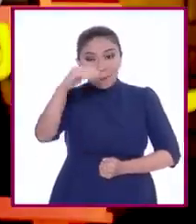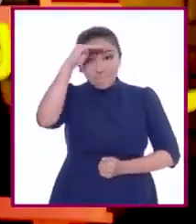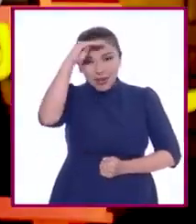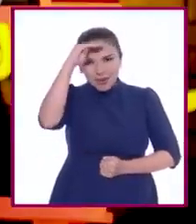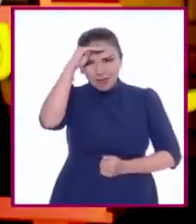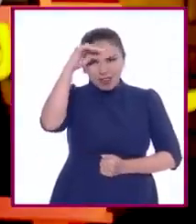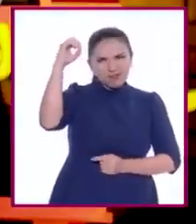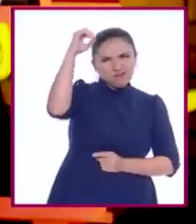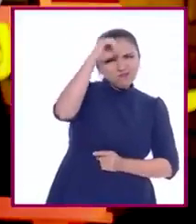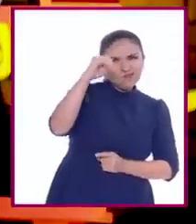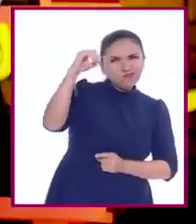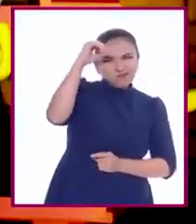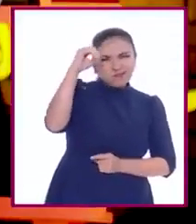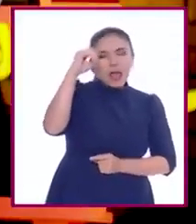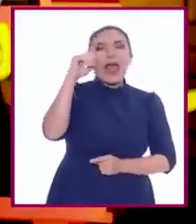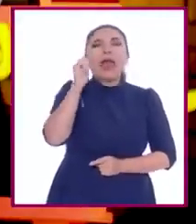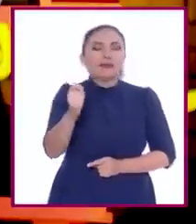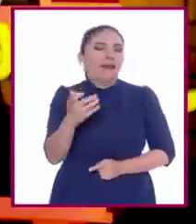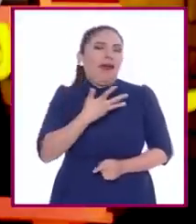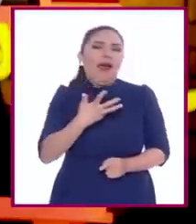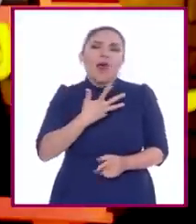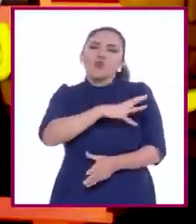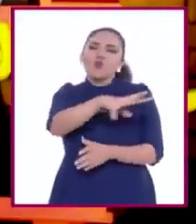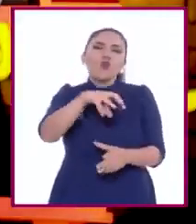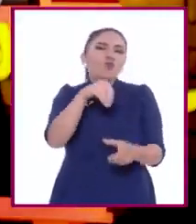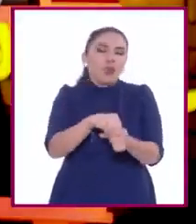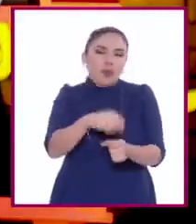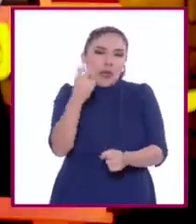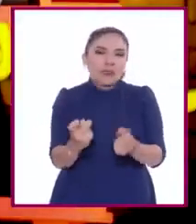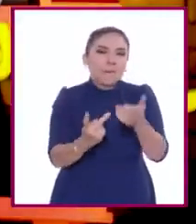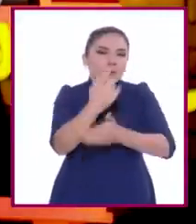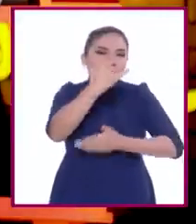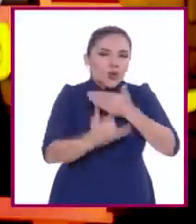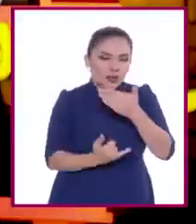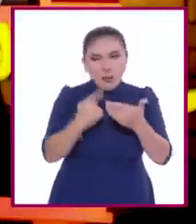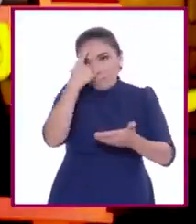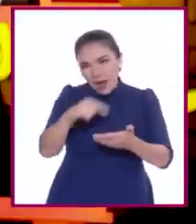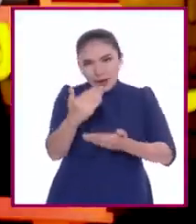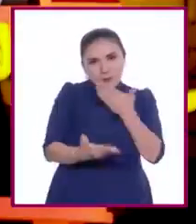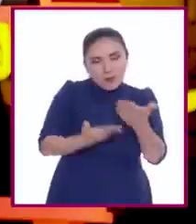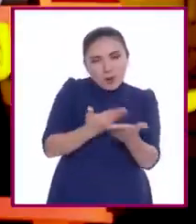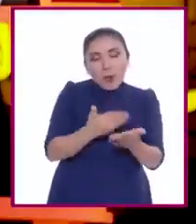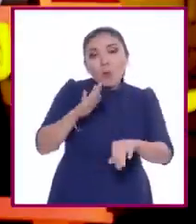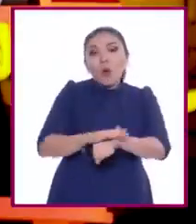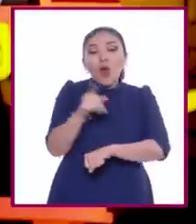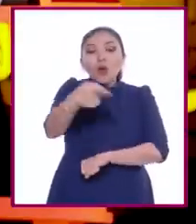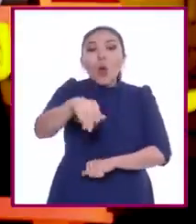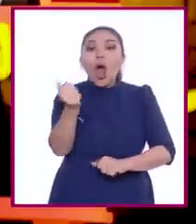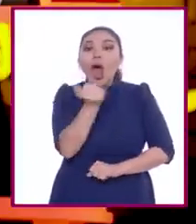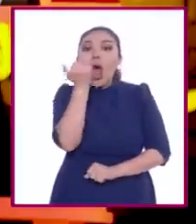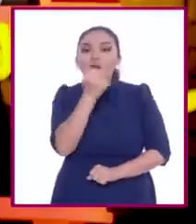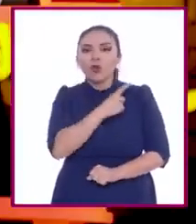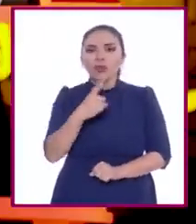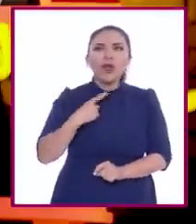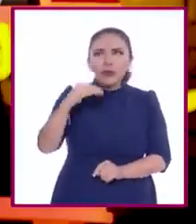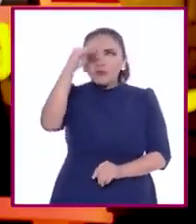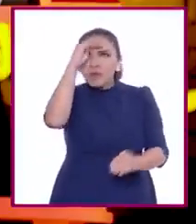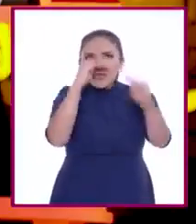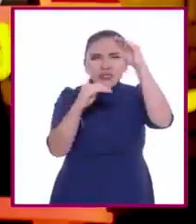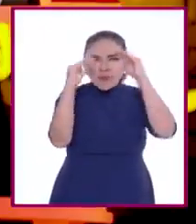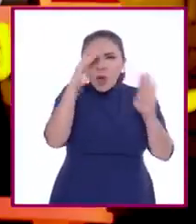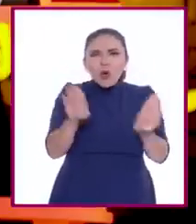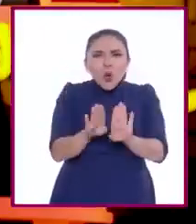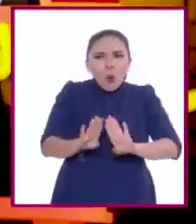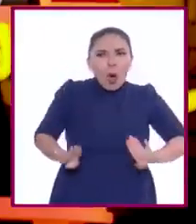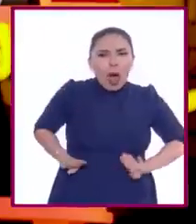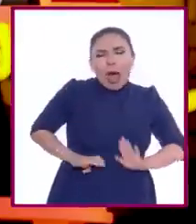del pensamiento crítico prácticamente está en todo el proyecto, en todo el planteamiento del proyecto, porque el estudiante tiene que estarse